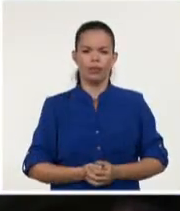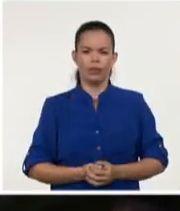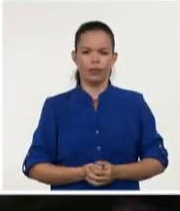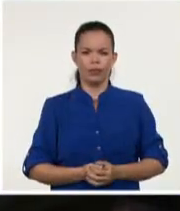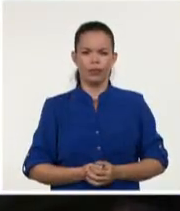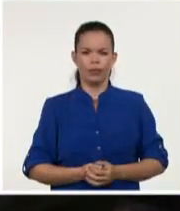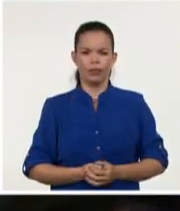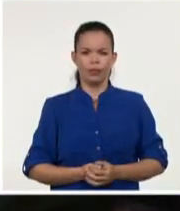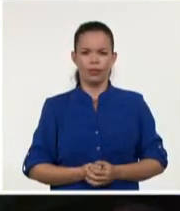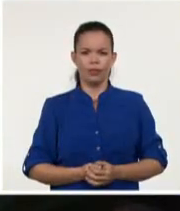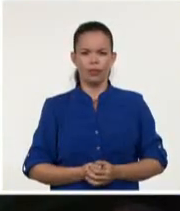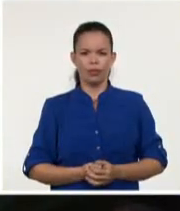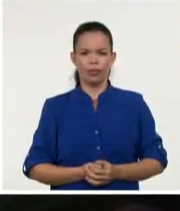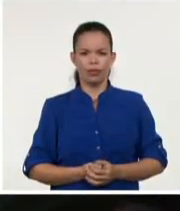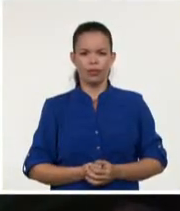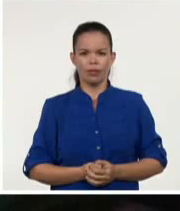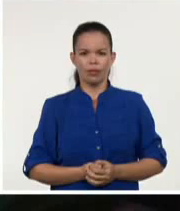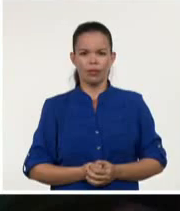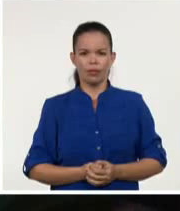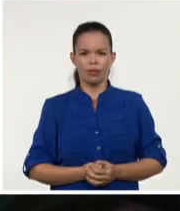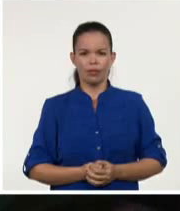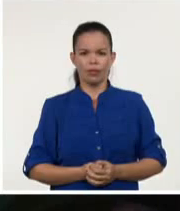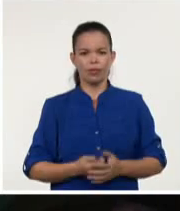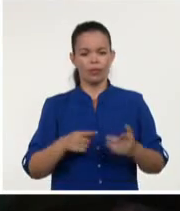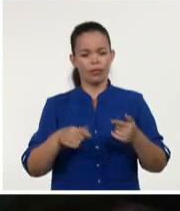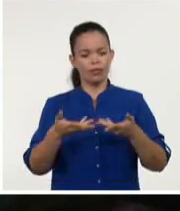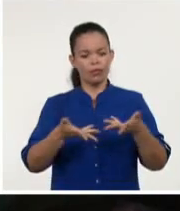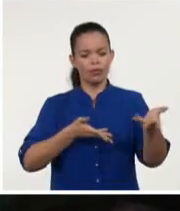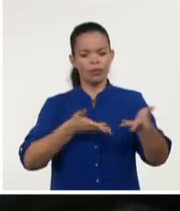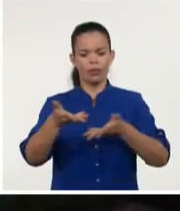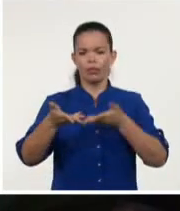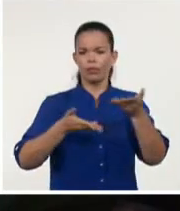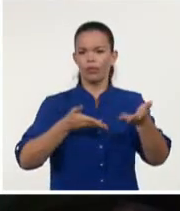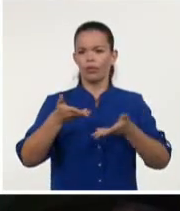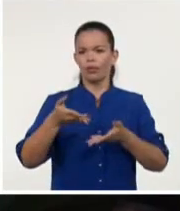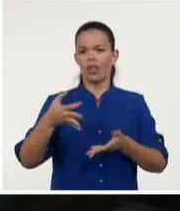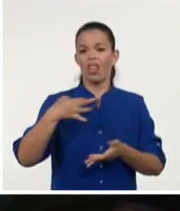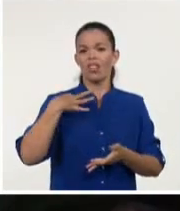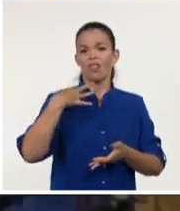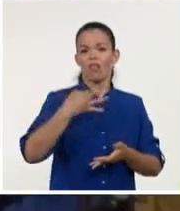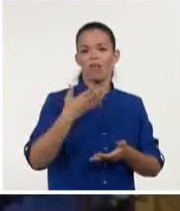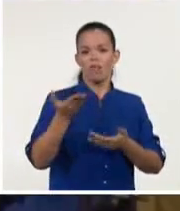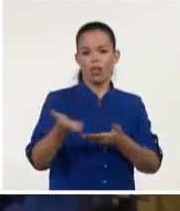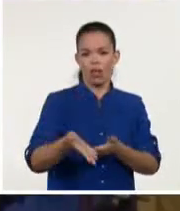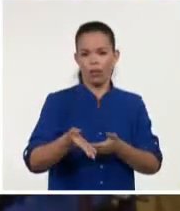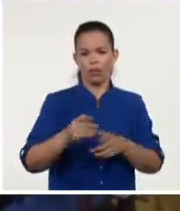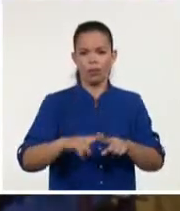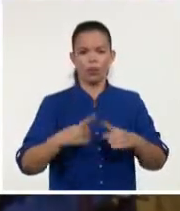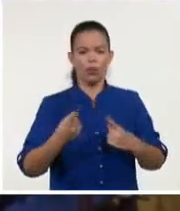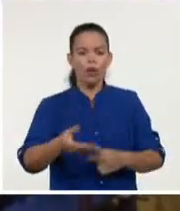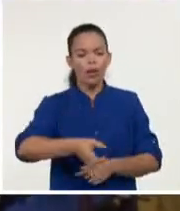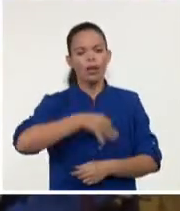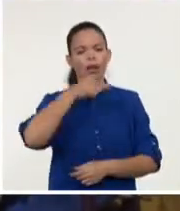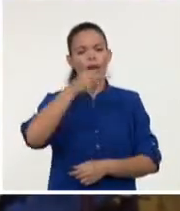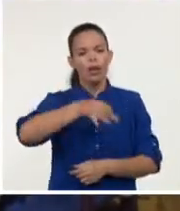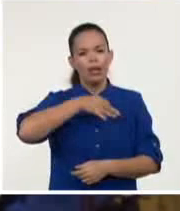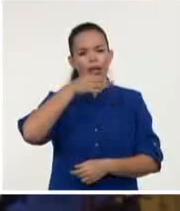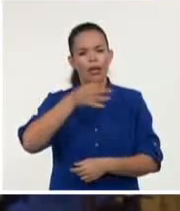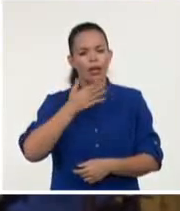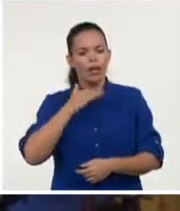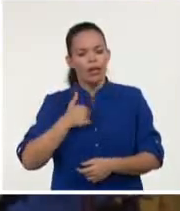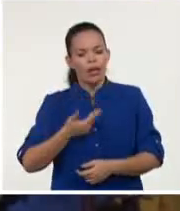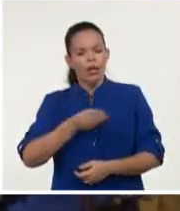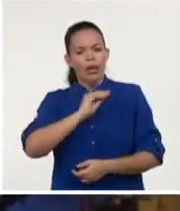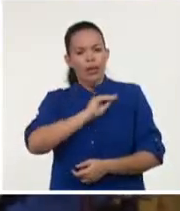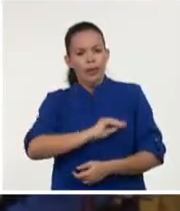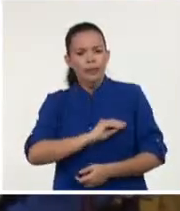espacio, más que un diálogo, resultó para el invitado la oportunidad de exteriorizar sentimientos y confesiones